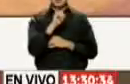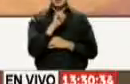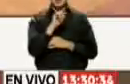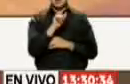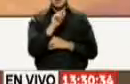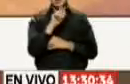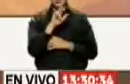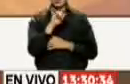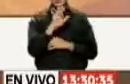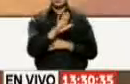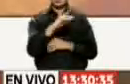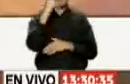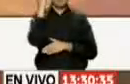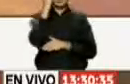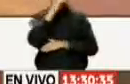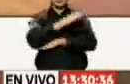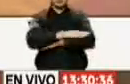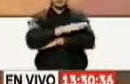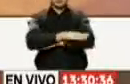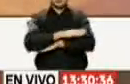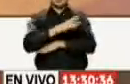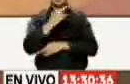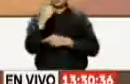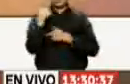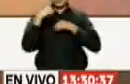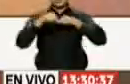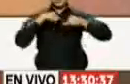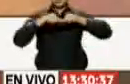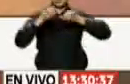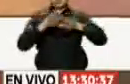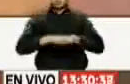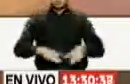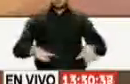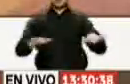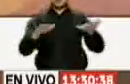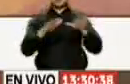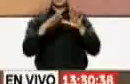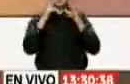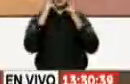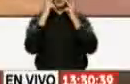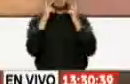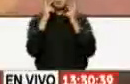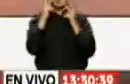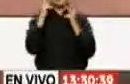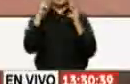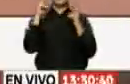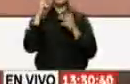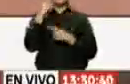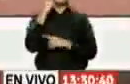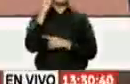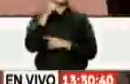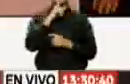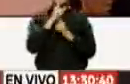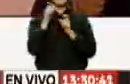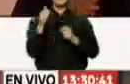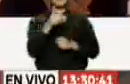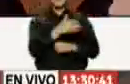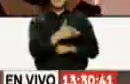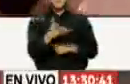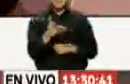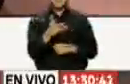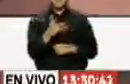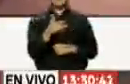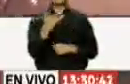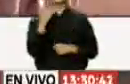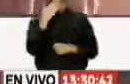es la vocera de la Fundación Malecón 2000, encargada de la administración de vigilancia de estos juegos mecánicos. ¿Qué tal, María Luisa? Muy buenas tardes. Queremos